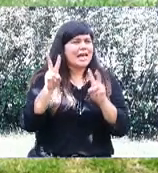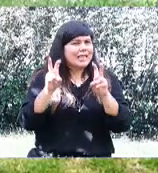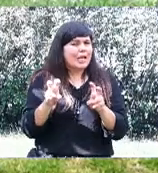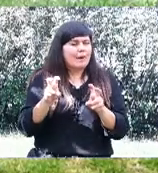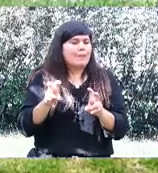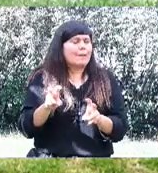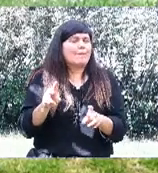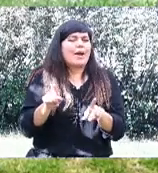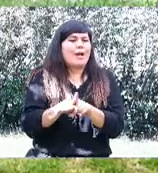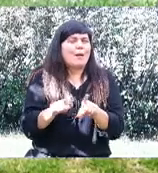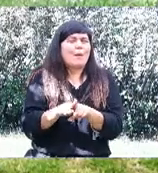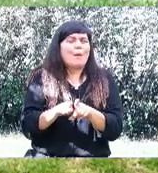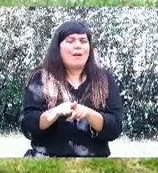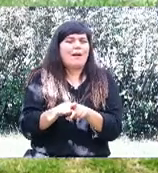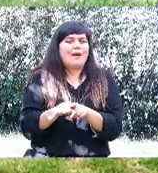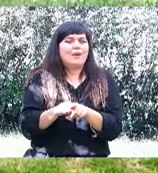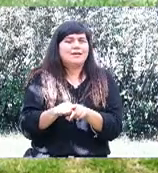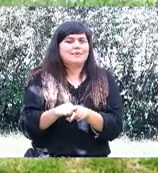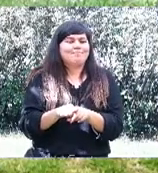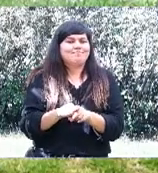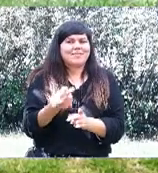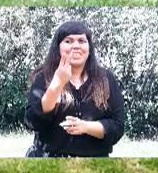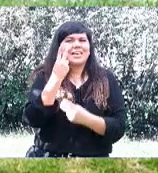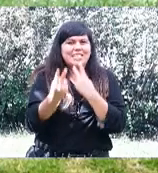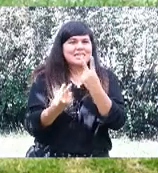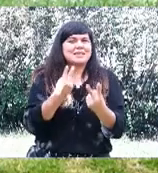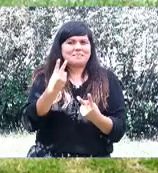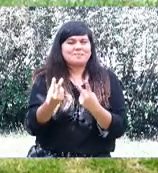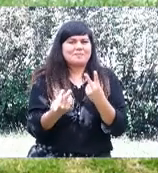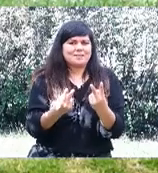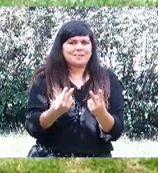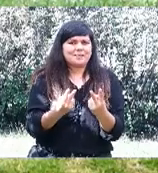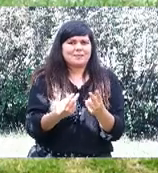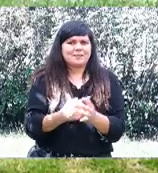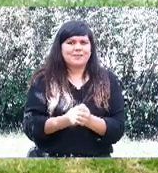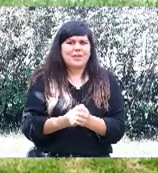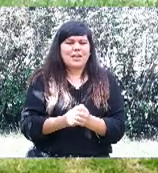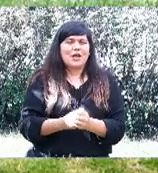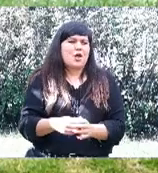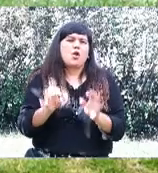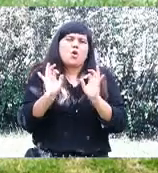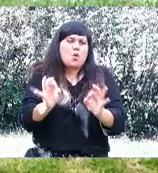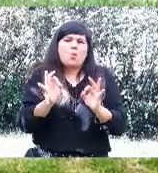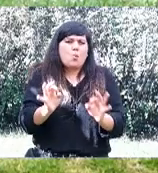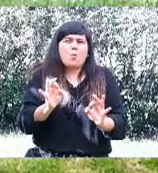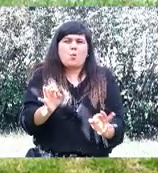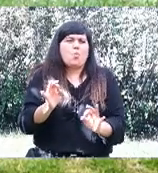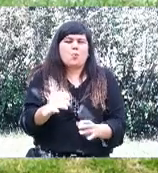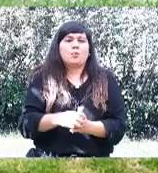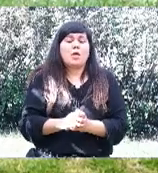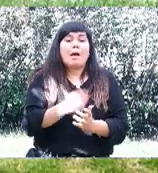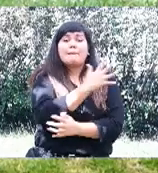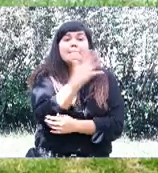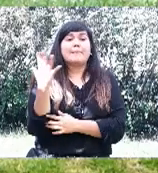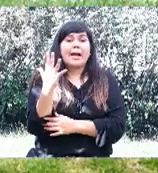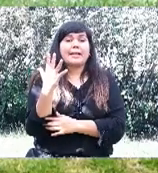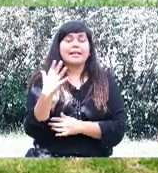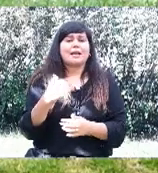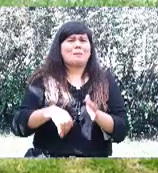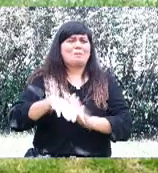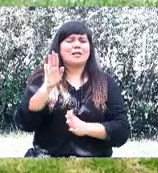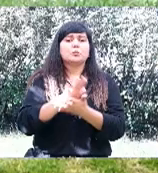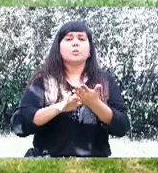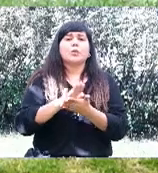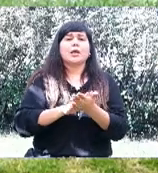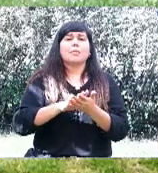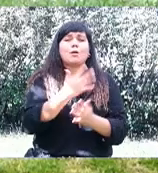bastante e que se ve bastante es bastante común en gran parte de los parques que tenemos sobre todo los parques que